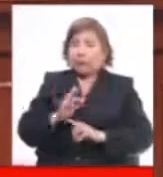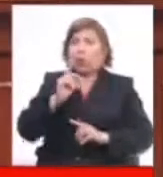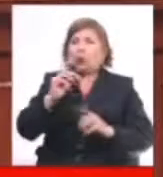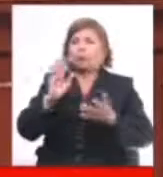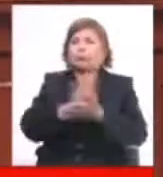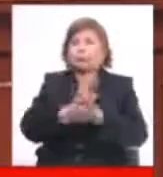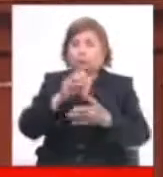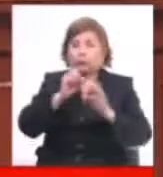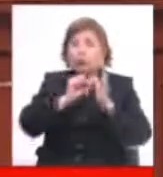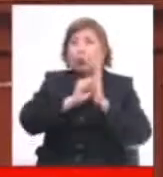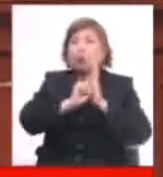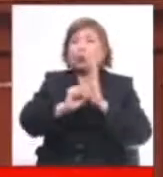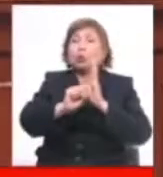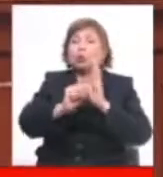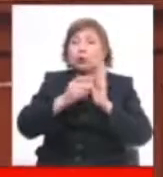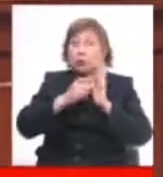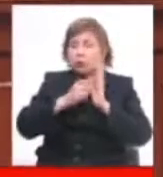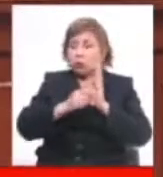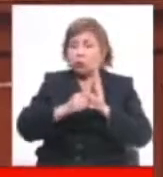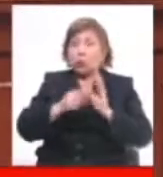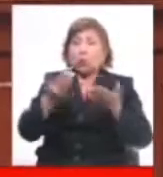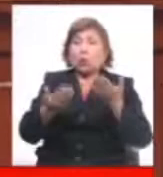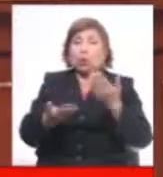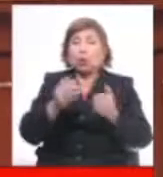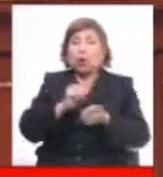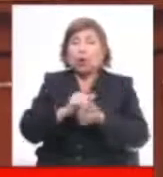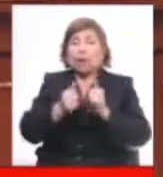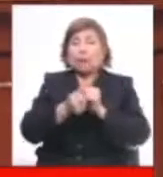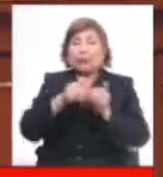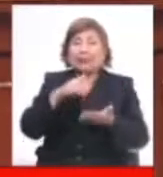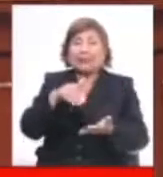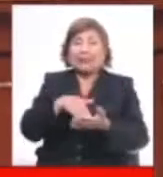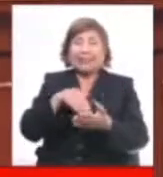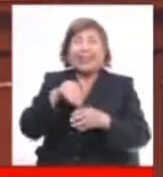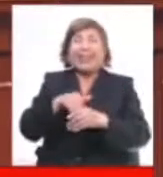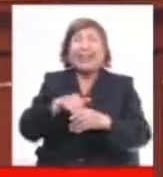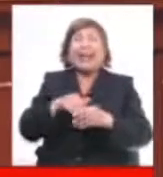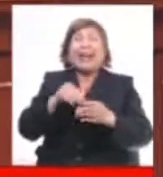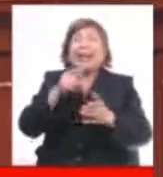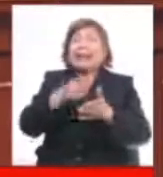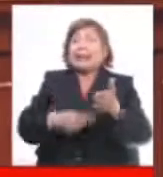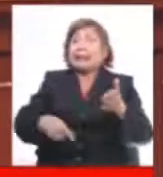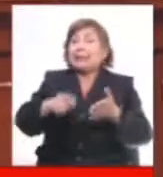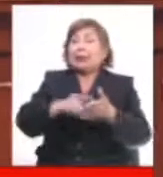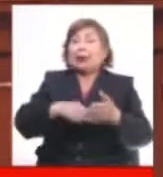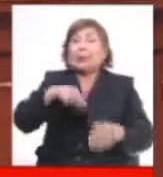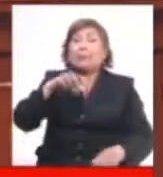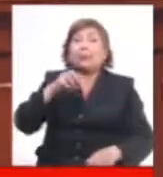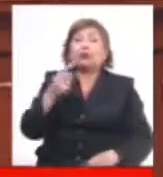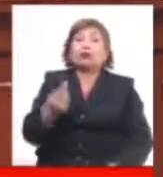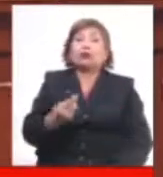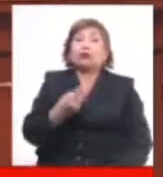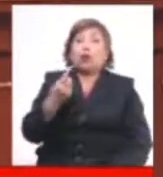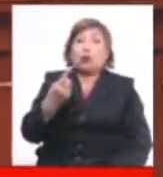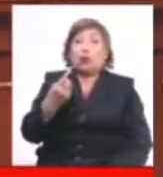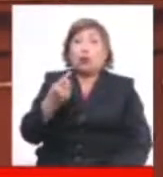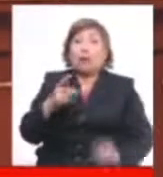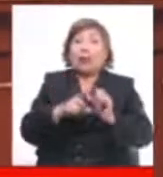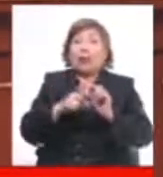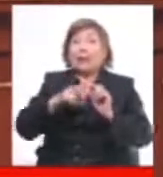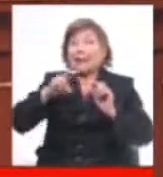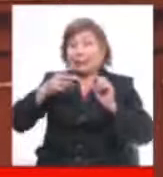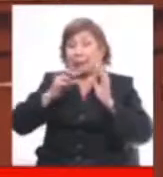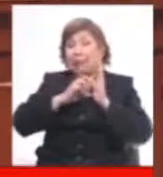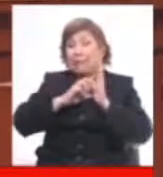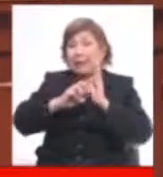texto sustitutorio, cuyo cambio se centra en la eliminación de la palabra solo en el segundo